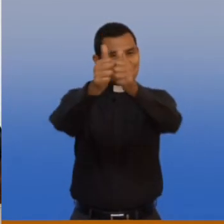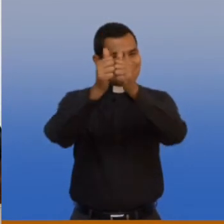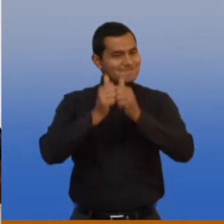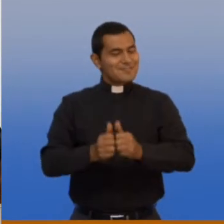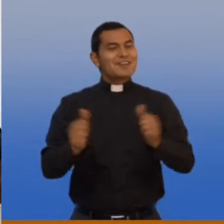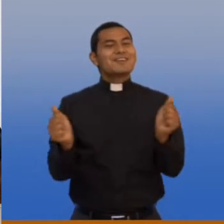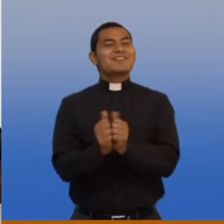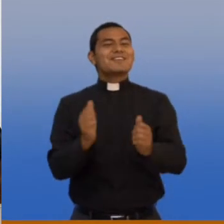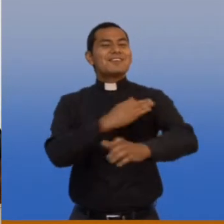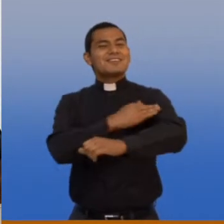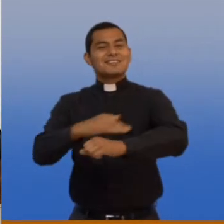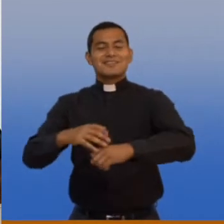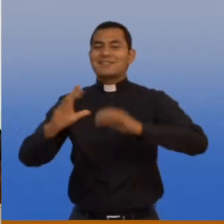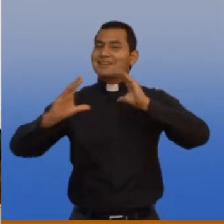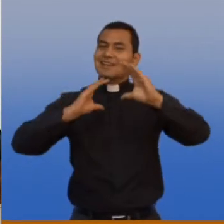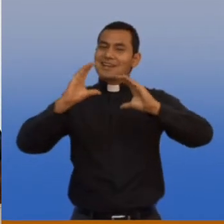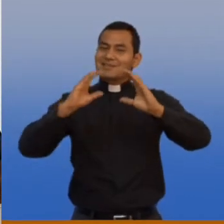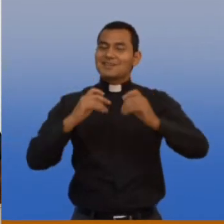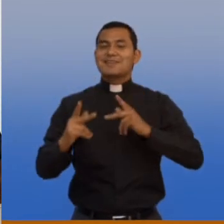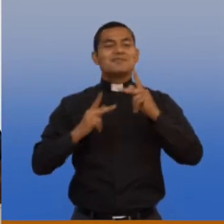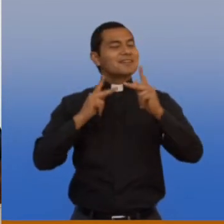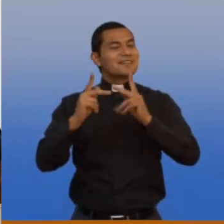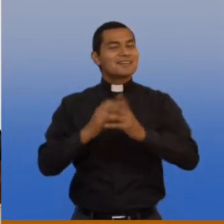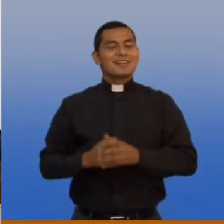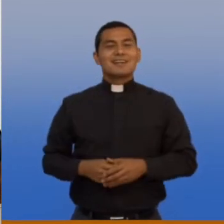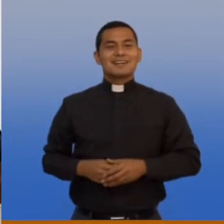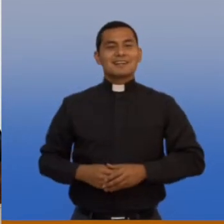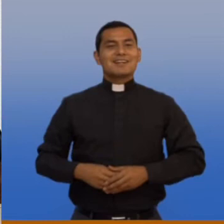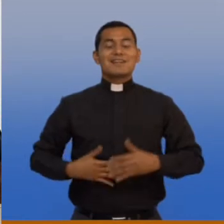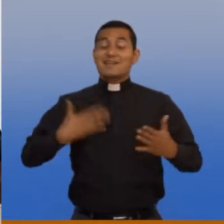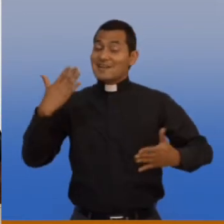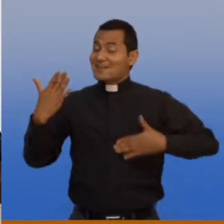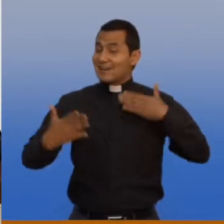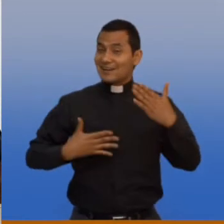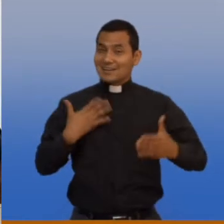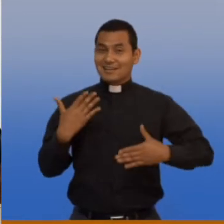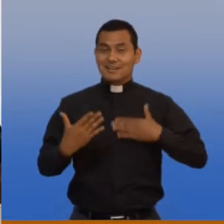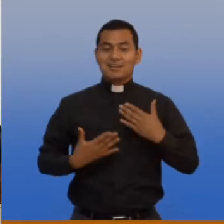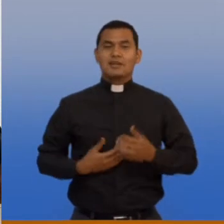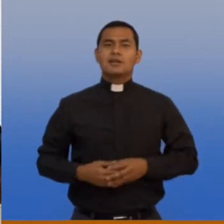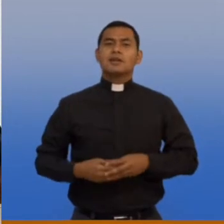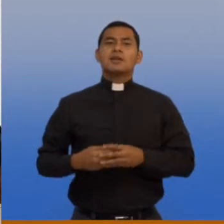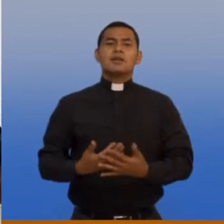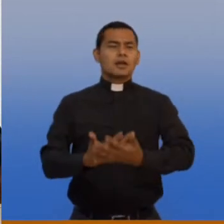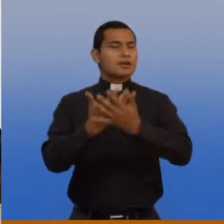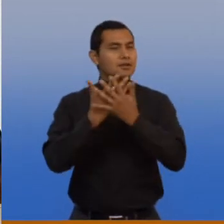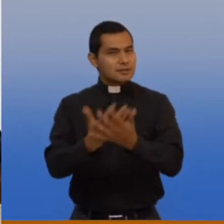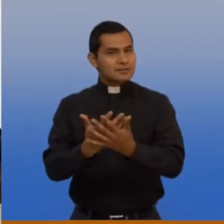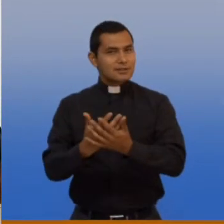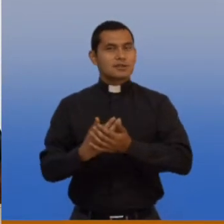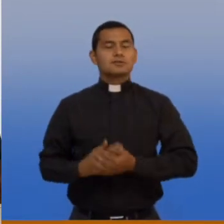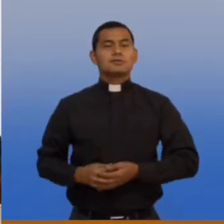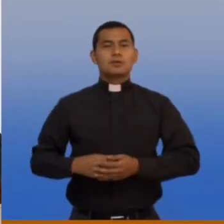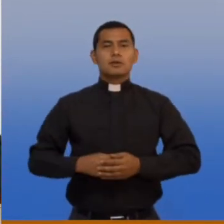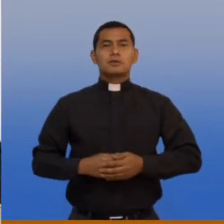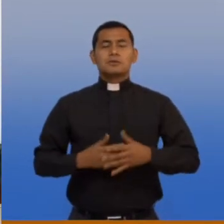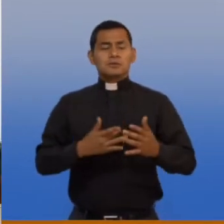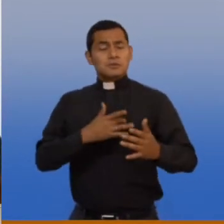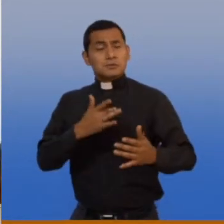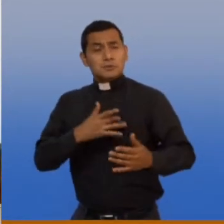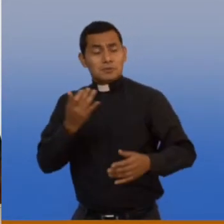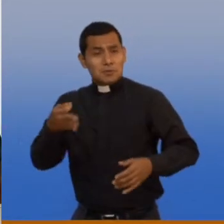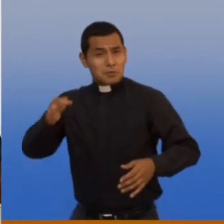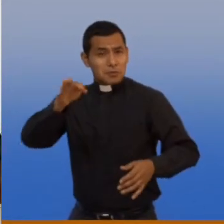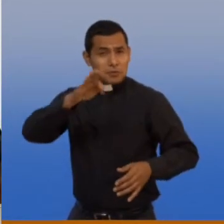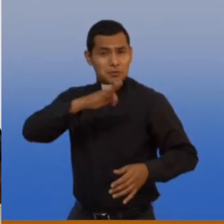pero hay que preservar un espacio para profundizar en espíritu de fe los misterios